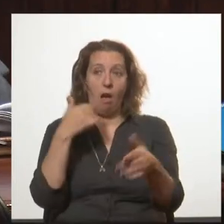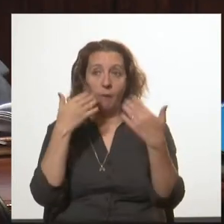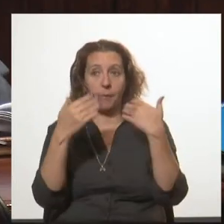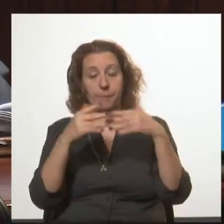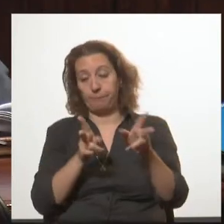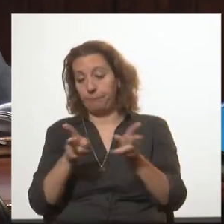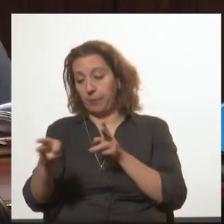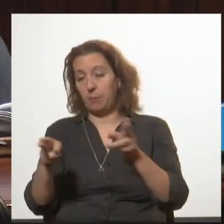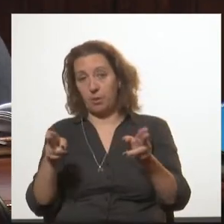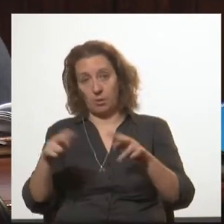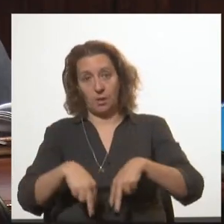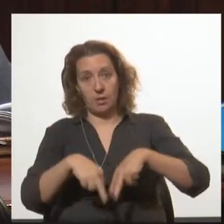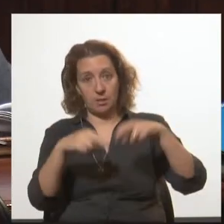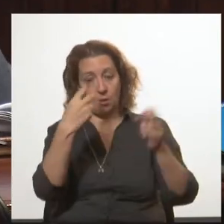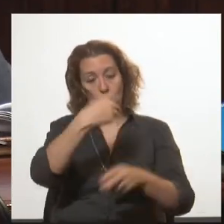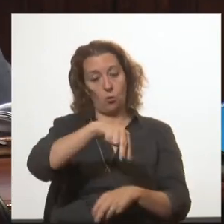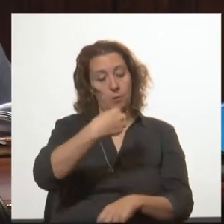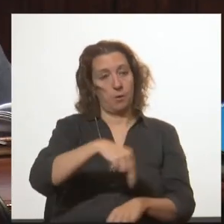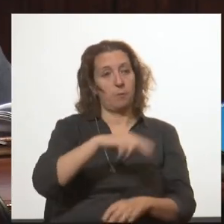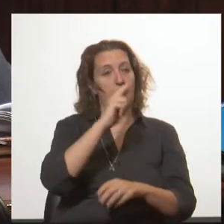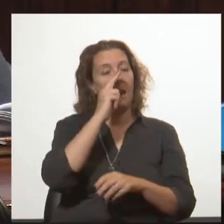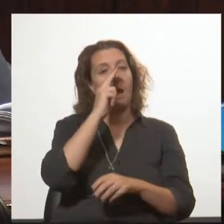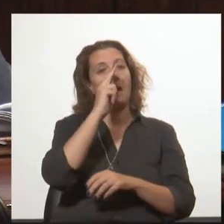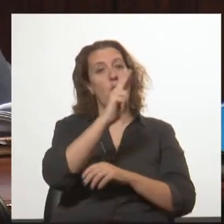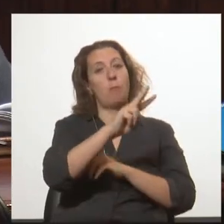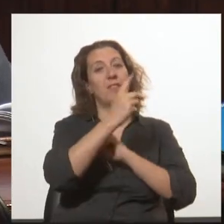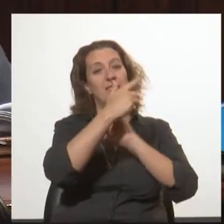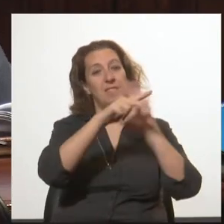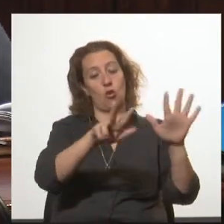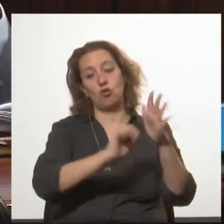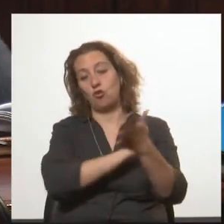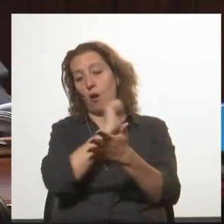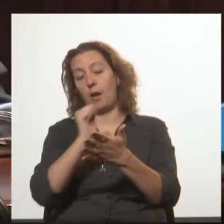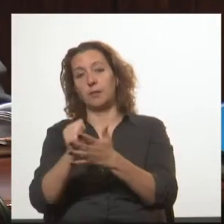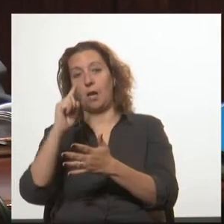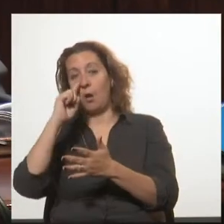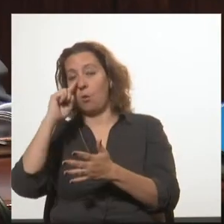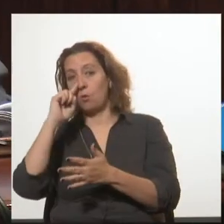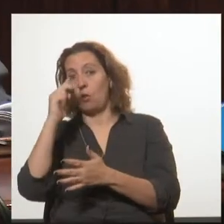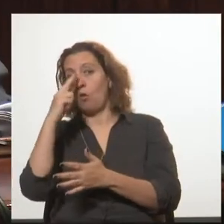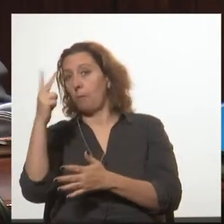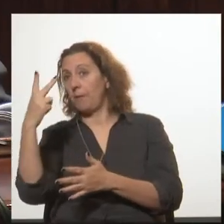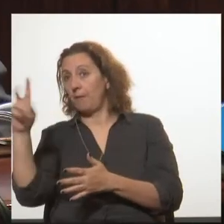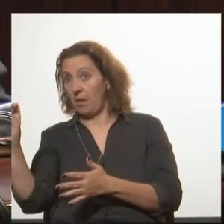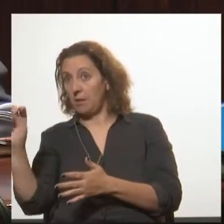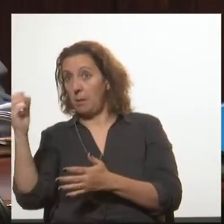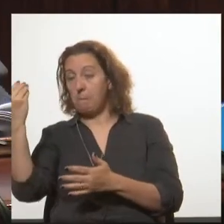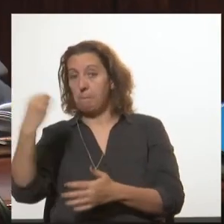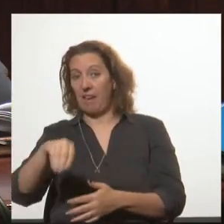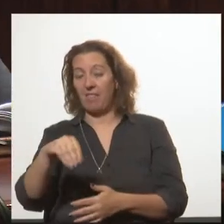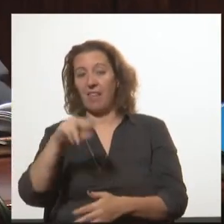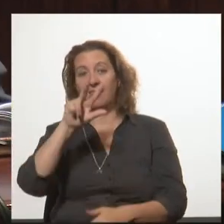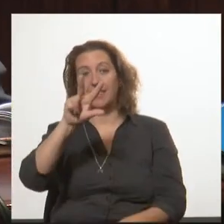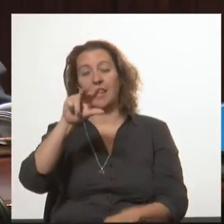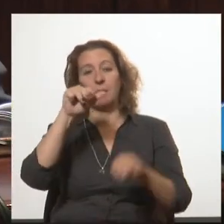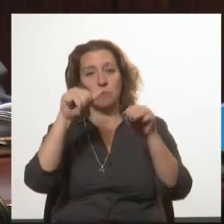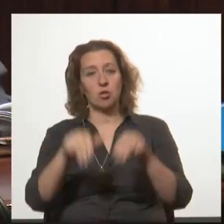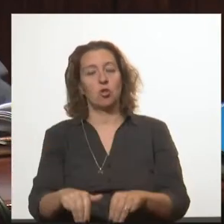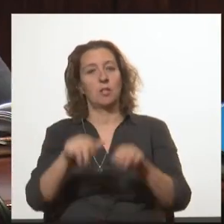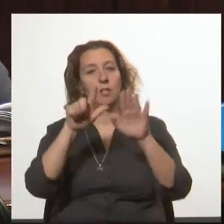en noviembre del 18 a junio del 20 las pérdidas fueron de 3 millones